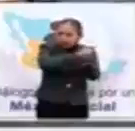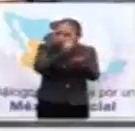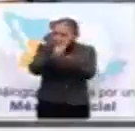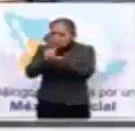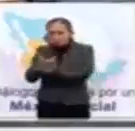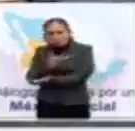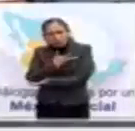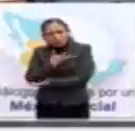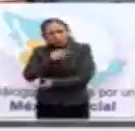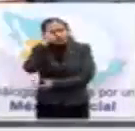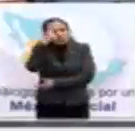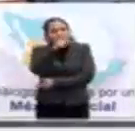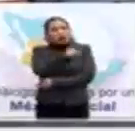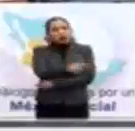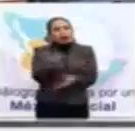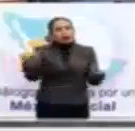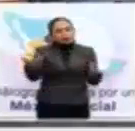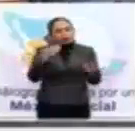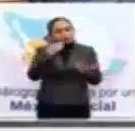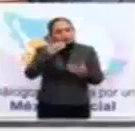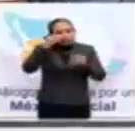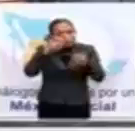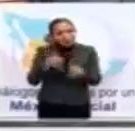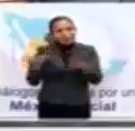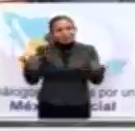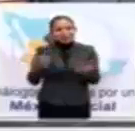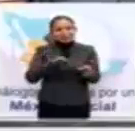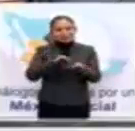legales para hacer las cosas bien.